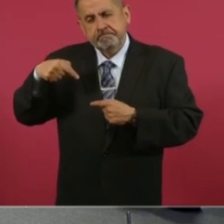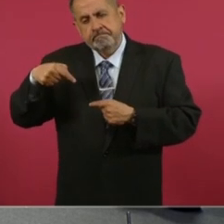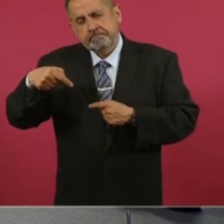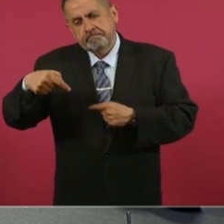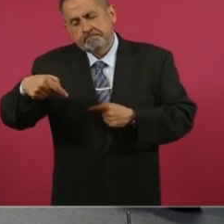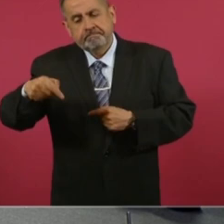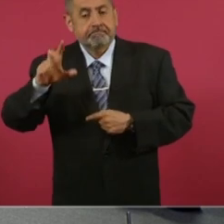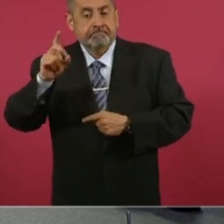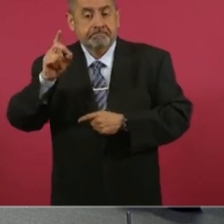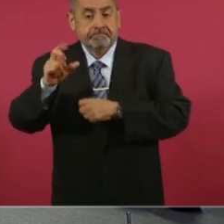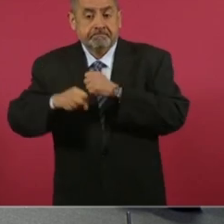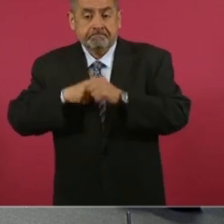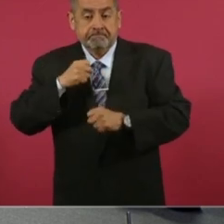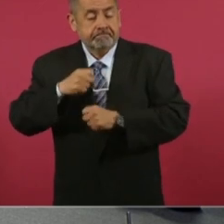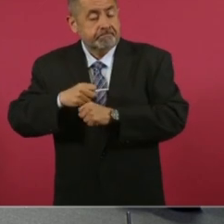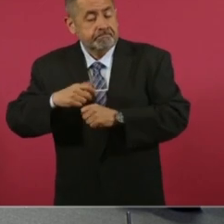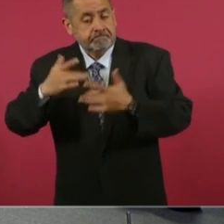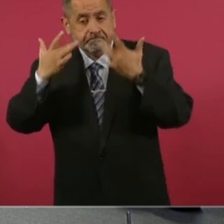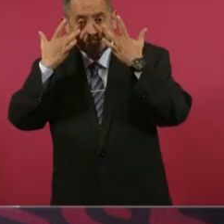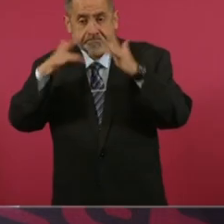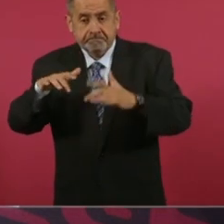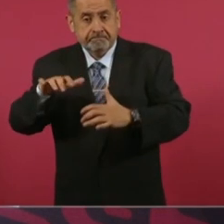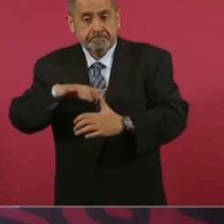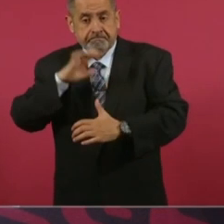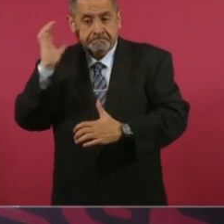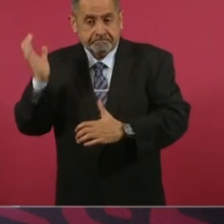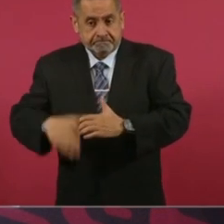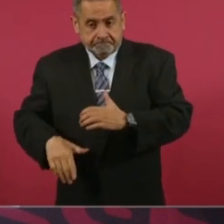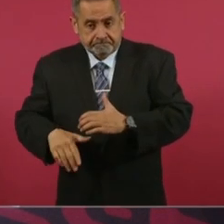después de 30 años de